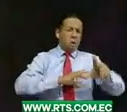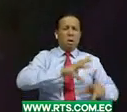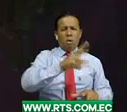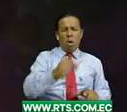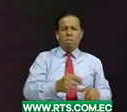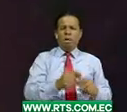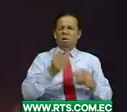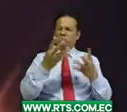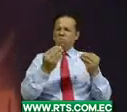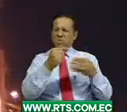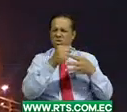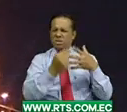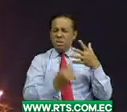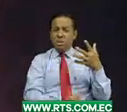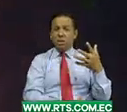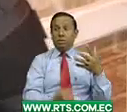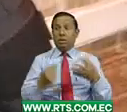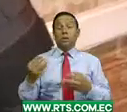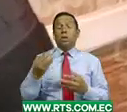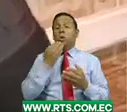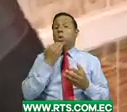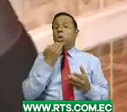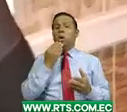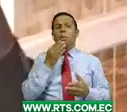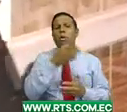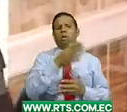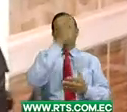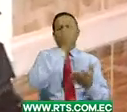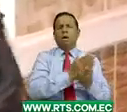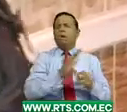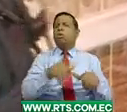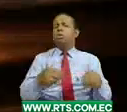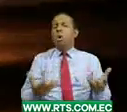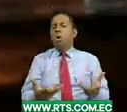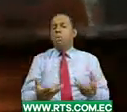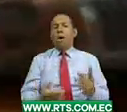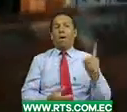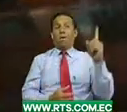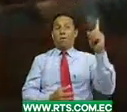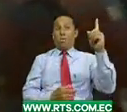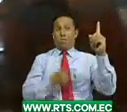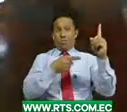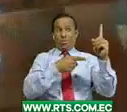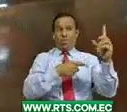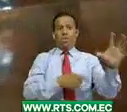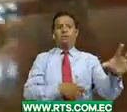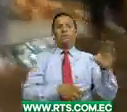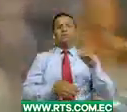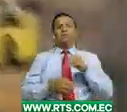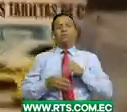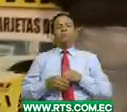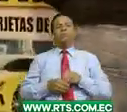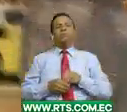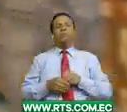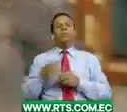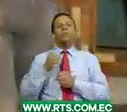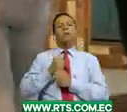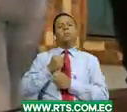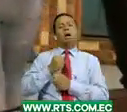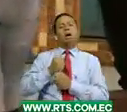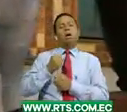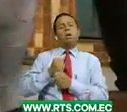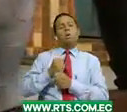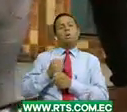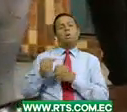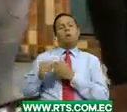que permitió la desarticulación de la organización es que uno de los integrantes de la misma era parte del servicio de aduanas. Esto pudo